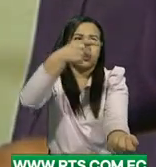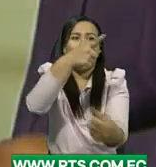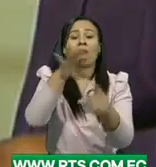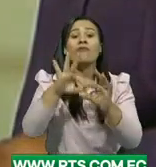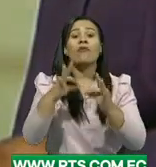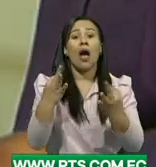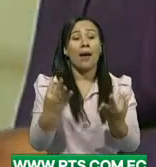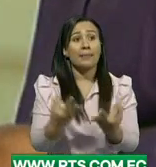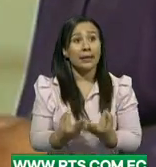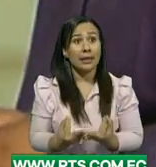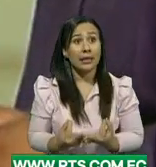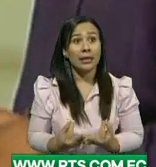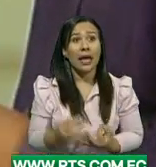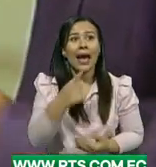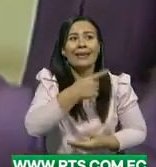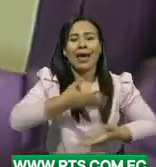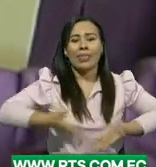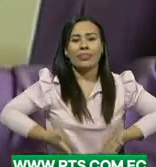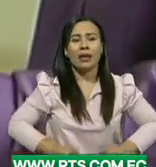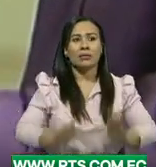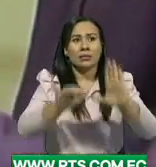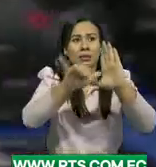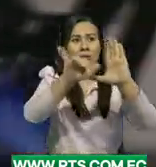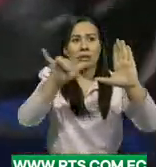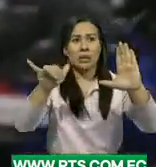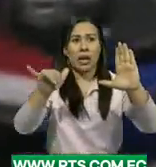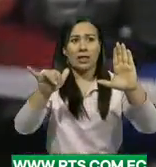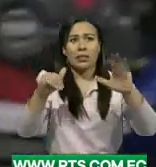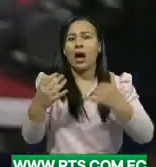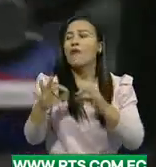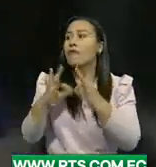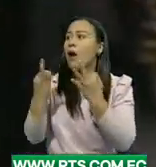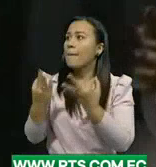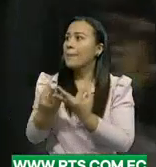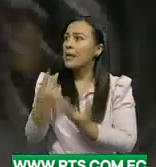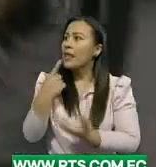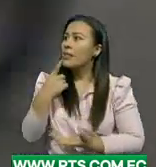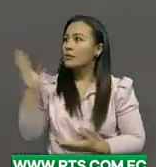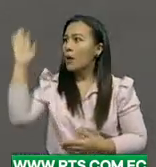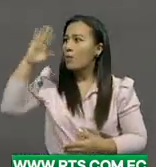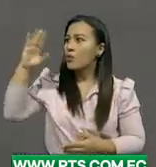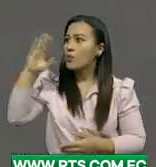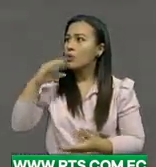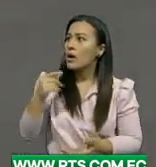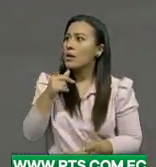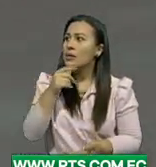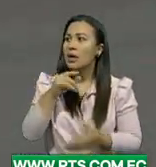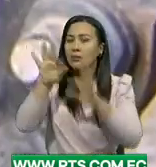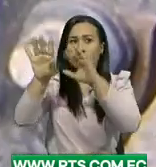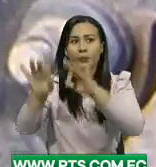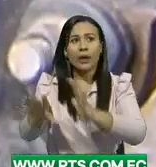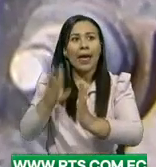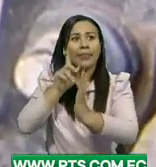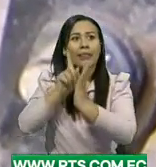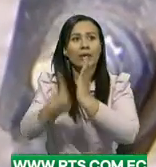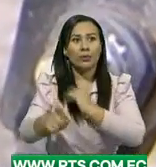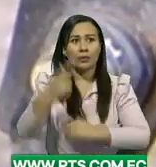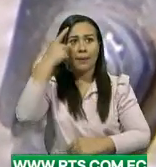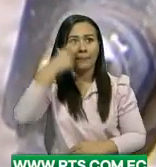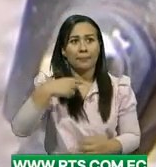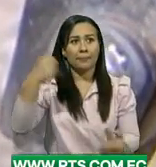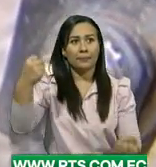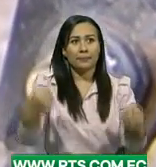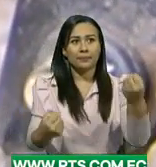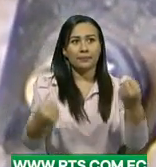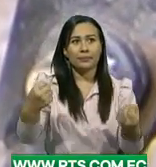de Sheila, quien es oriunda de la provincia de Santa Elena, realizan los trámites correspondientes ante la fiscalía. El conductor del carro